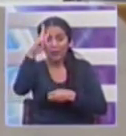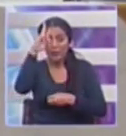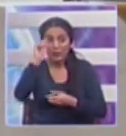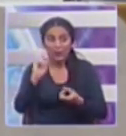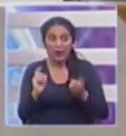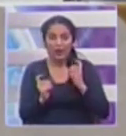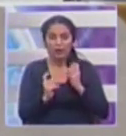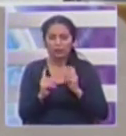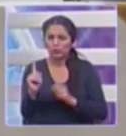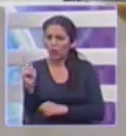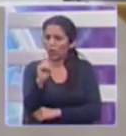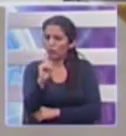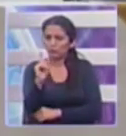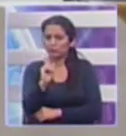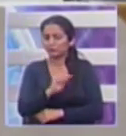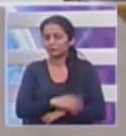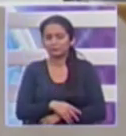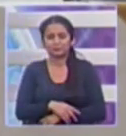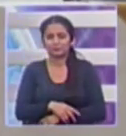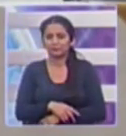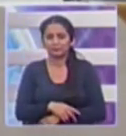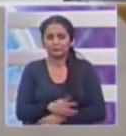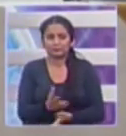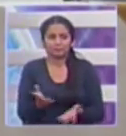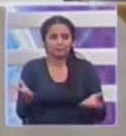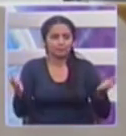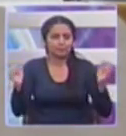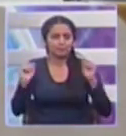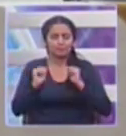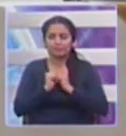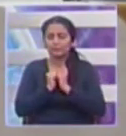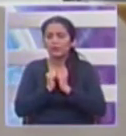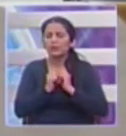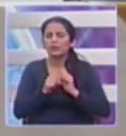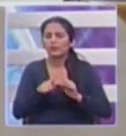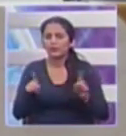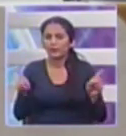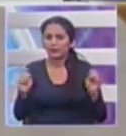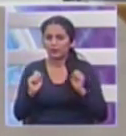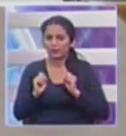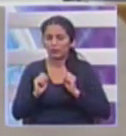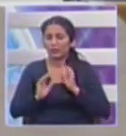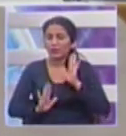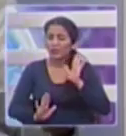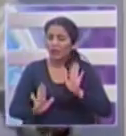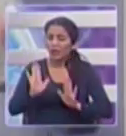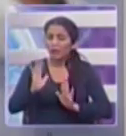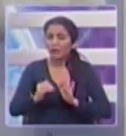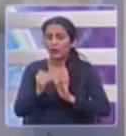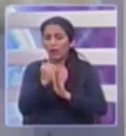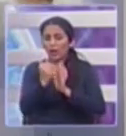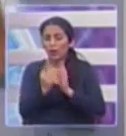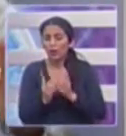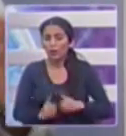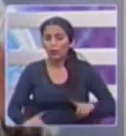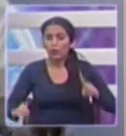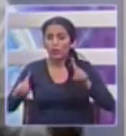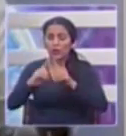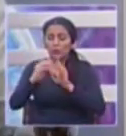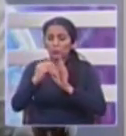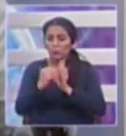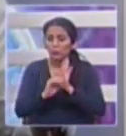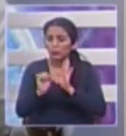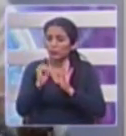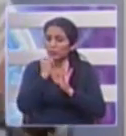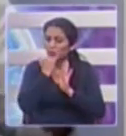ahí. Son casos completamente aislados. Es una respuesta absolutamente